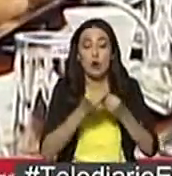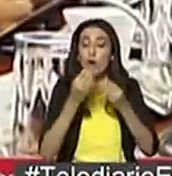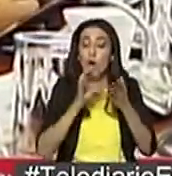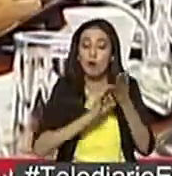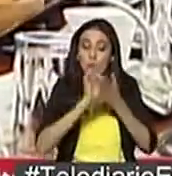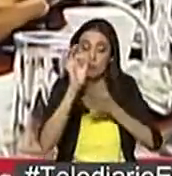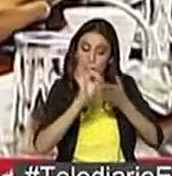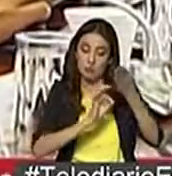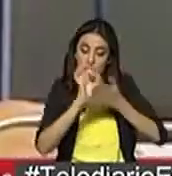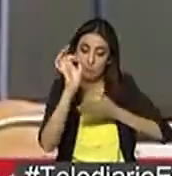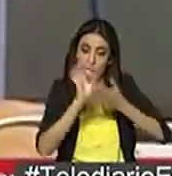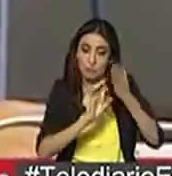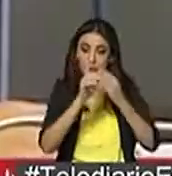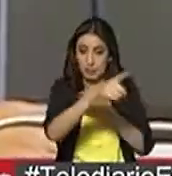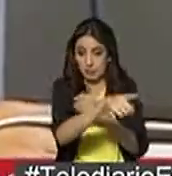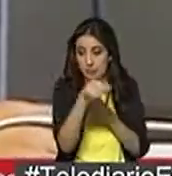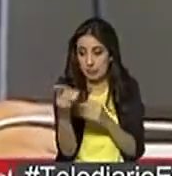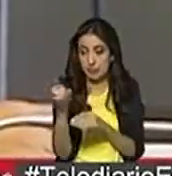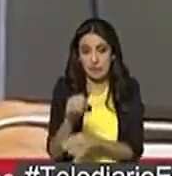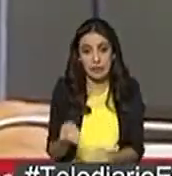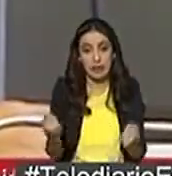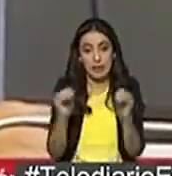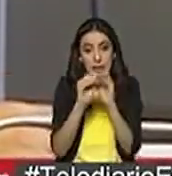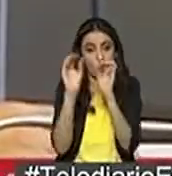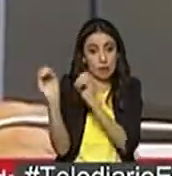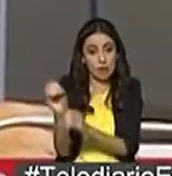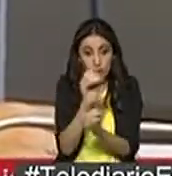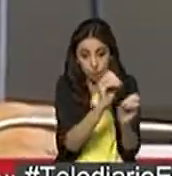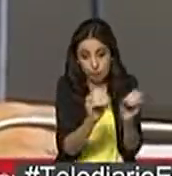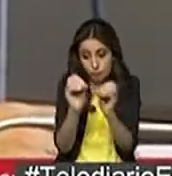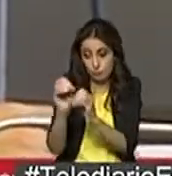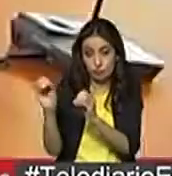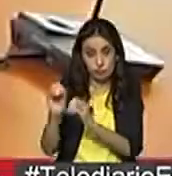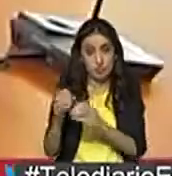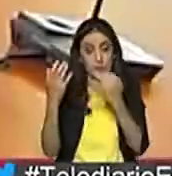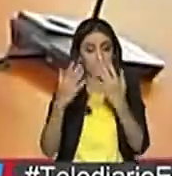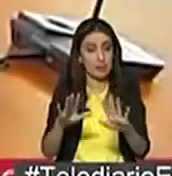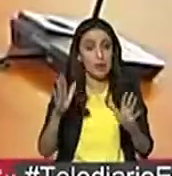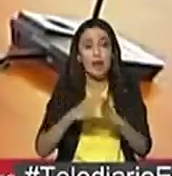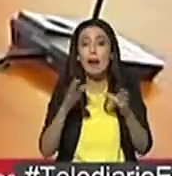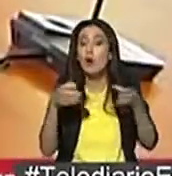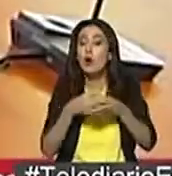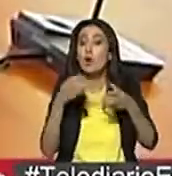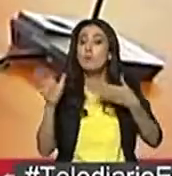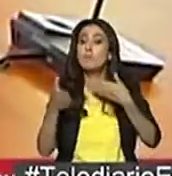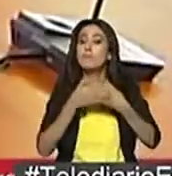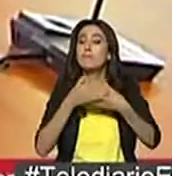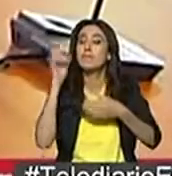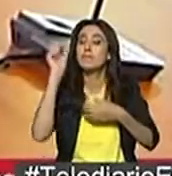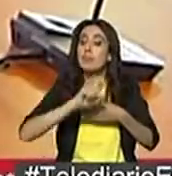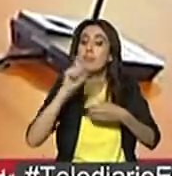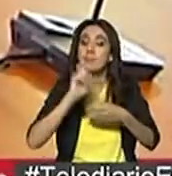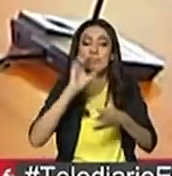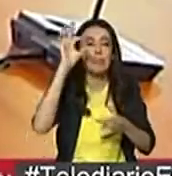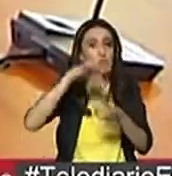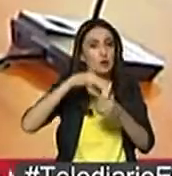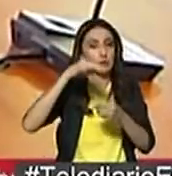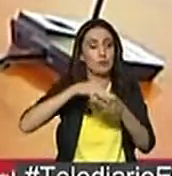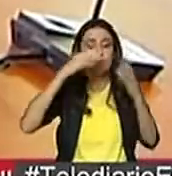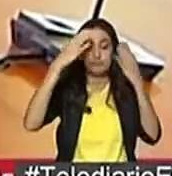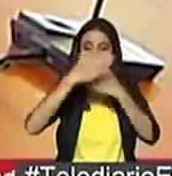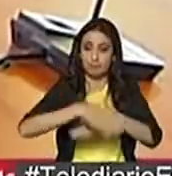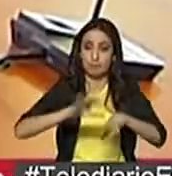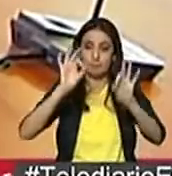calificación para iniciar el juicio político en el Pleno de la Asamblea y si se demanda su censura se requiere de los votos de la mayoría absoluta